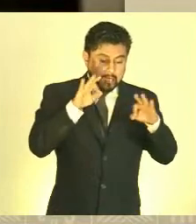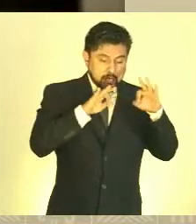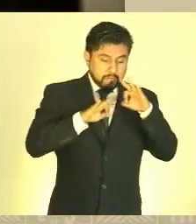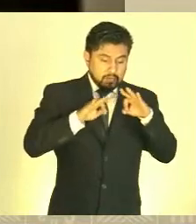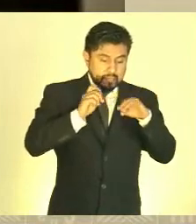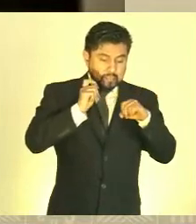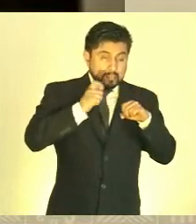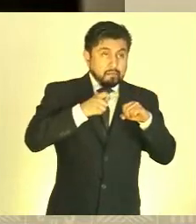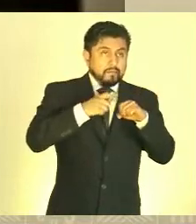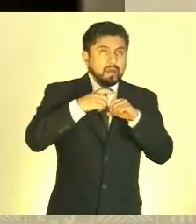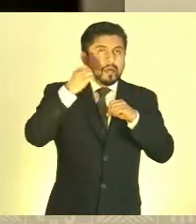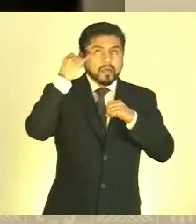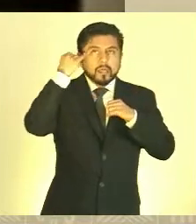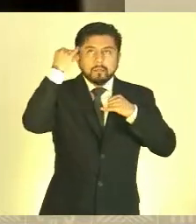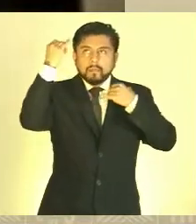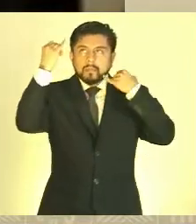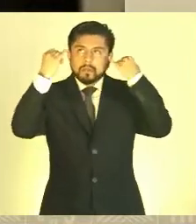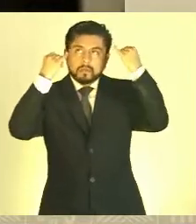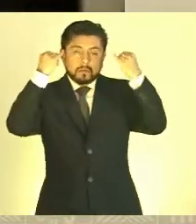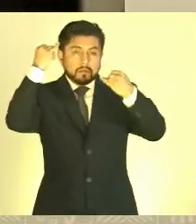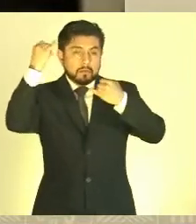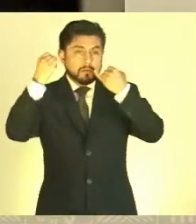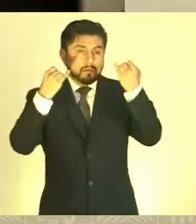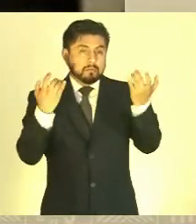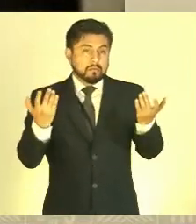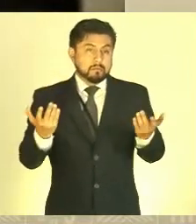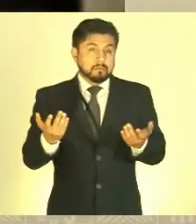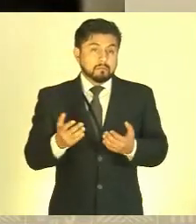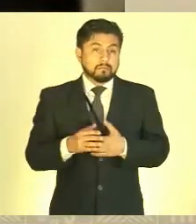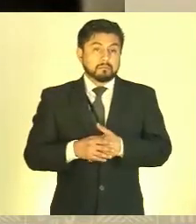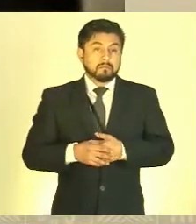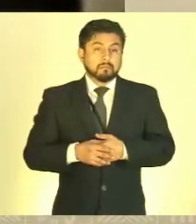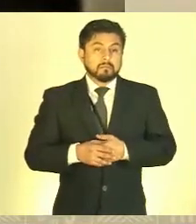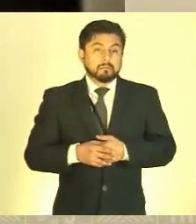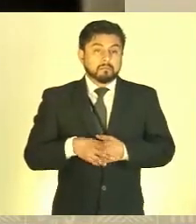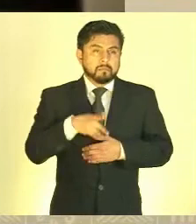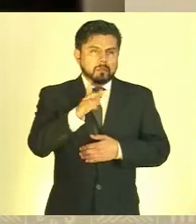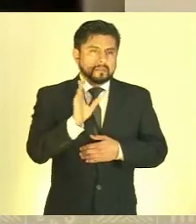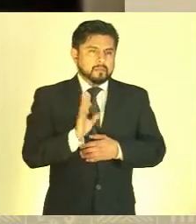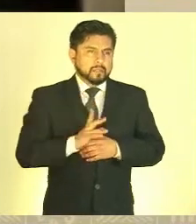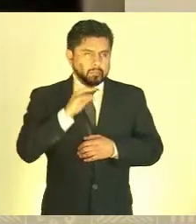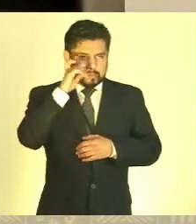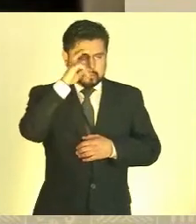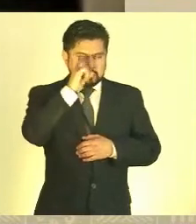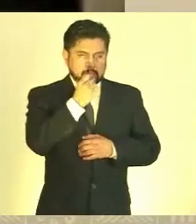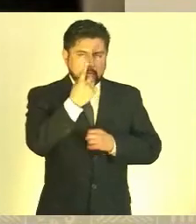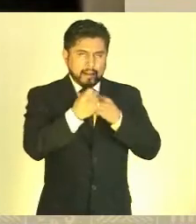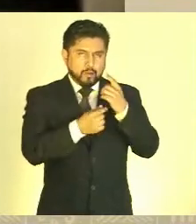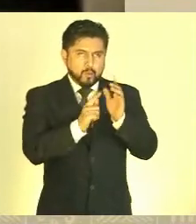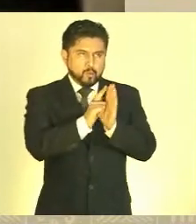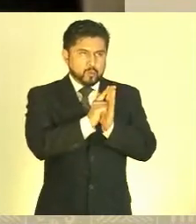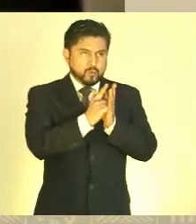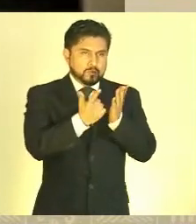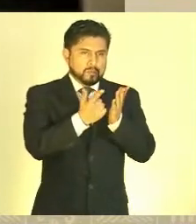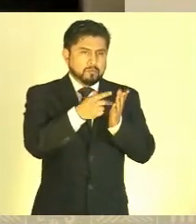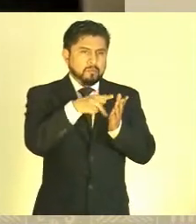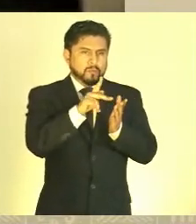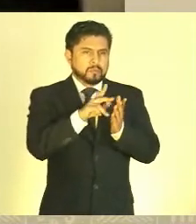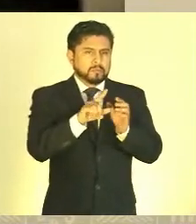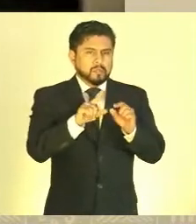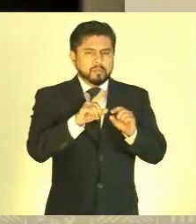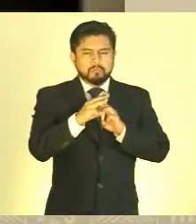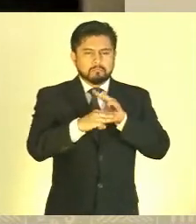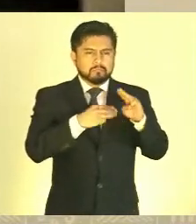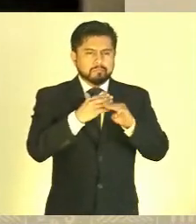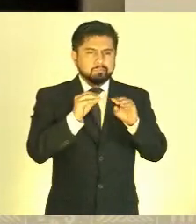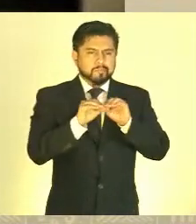imaginar. Carlo Rovelli, este físico que escribió estos libros de gran, gran éxito en todo el mundo, dice que